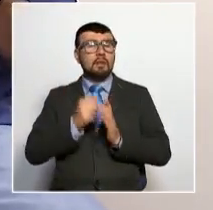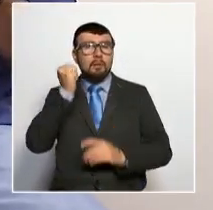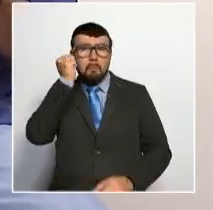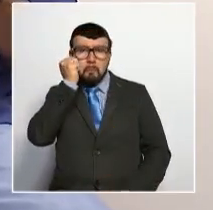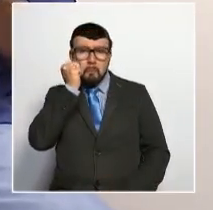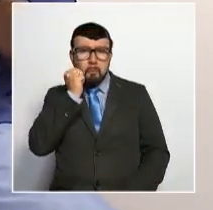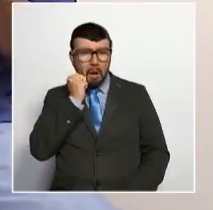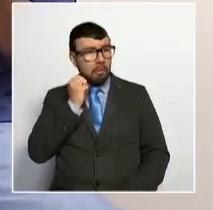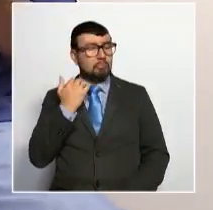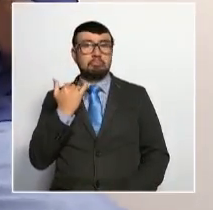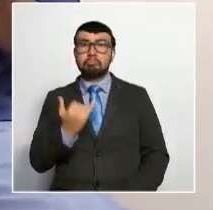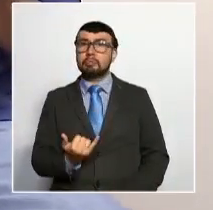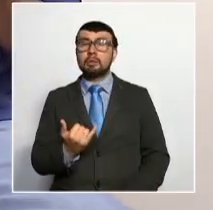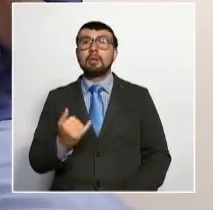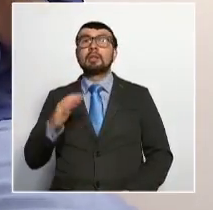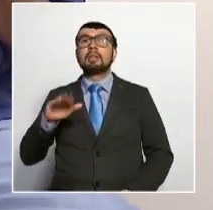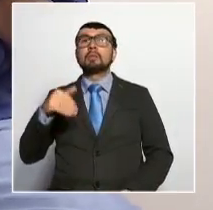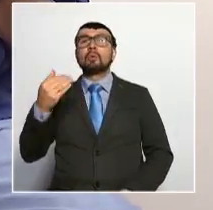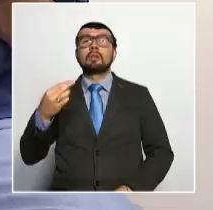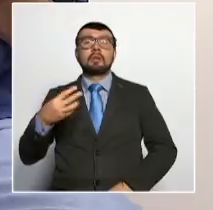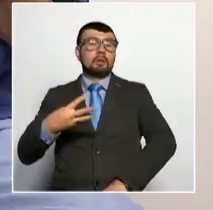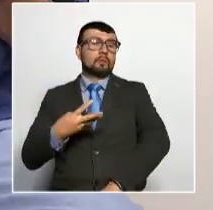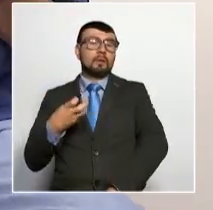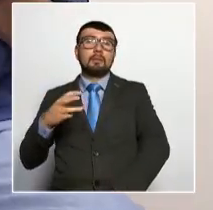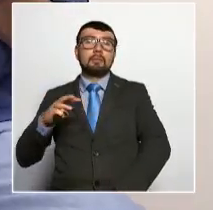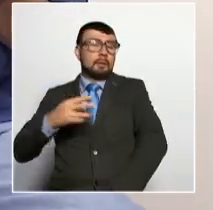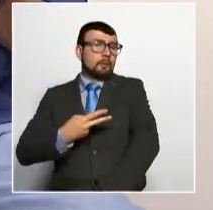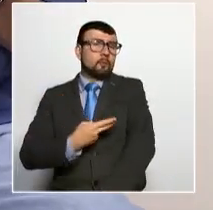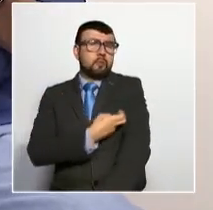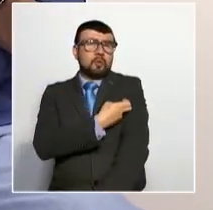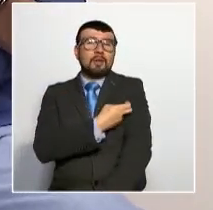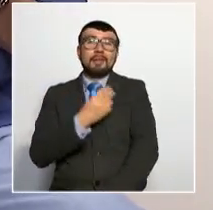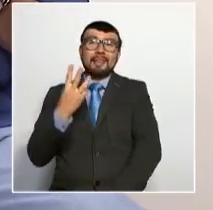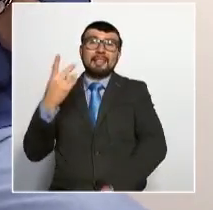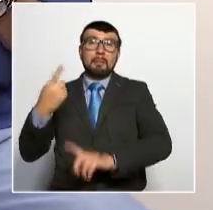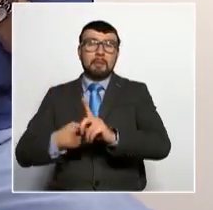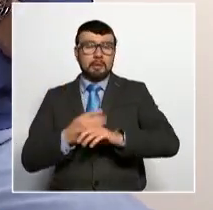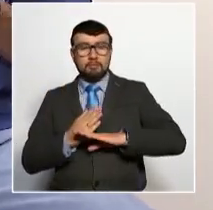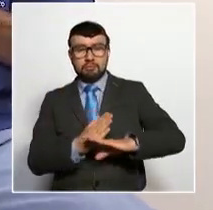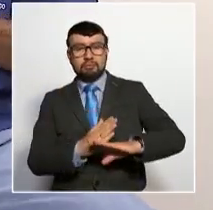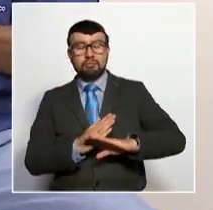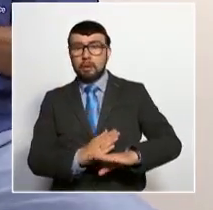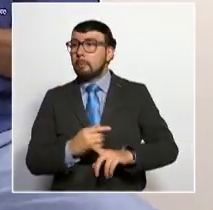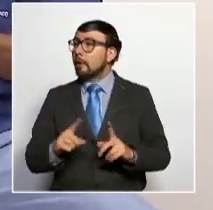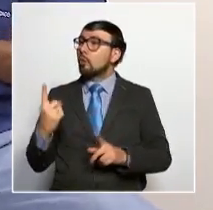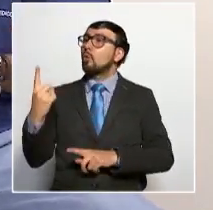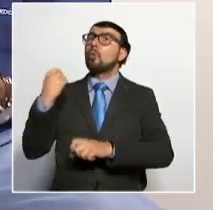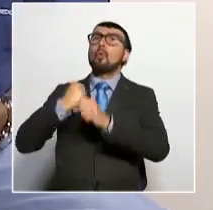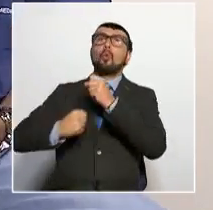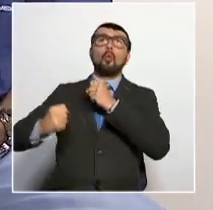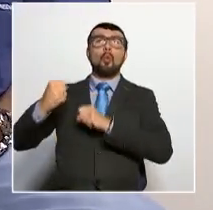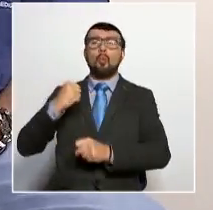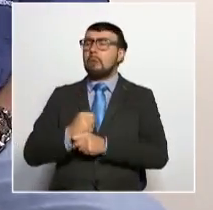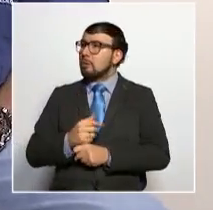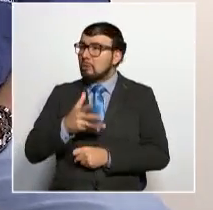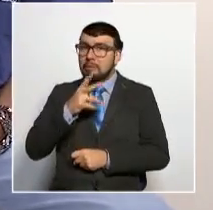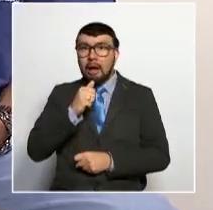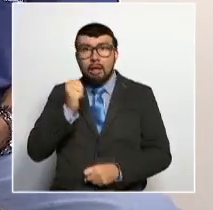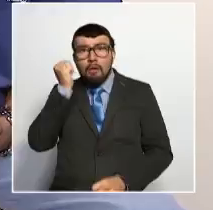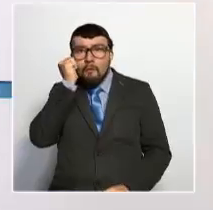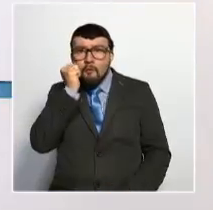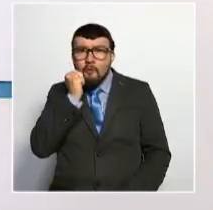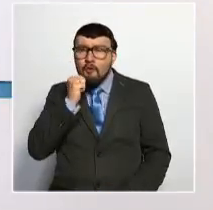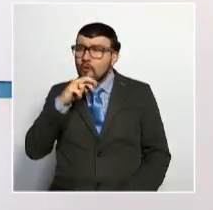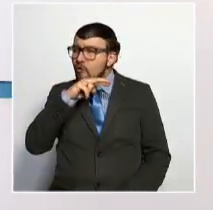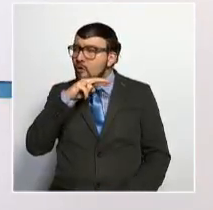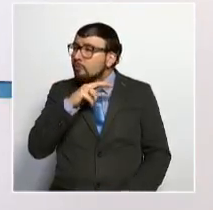meses, y desde entonces no ha vuelto a menstruar y ya lleva un periodo prolongado, casi un año sin menstruar. Bueno, es